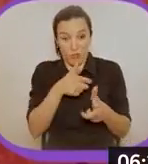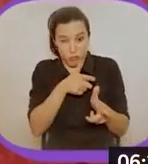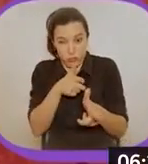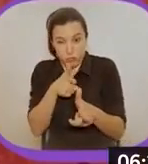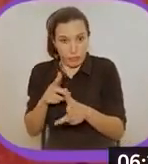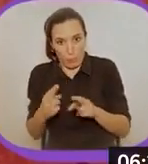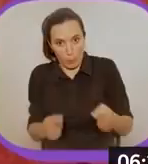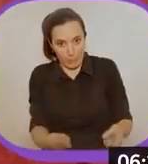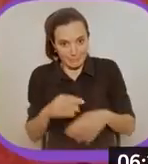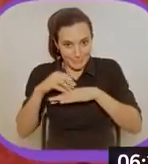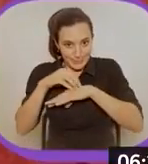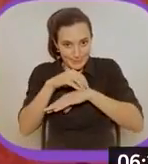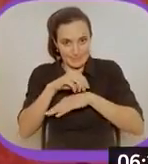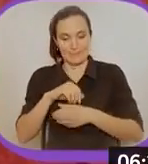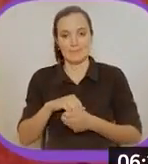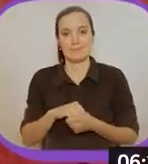Exterminador.